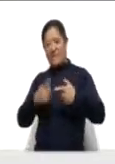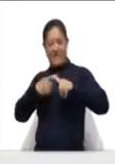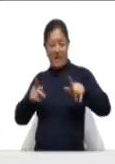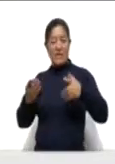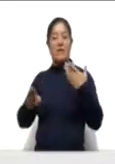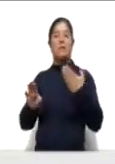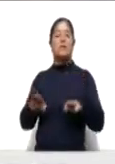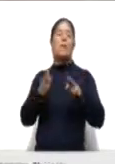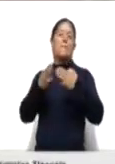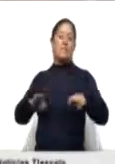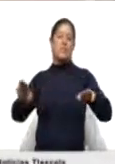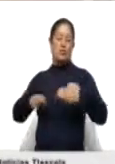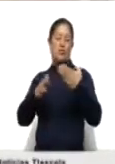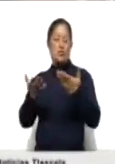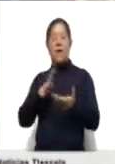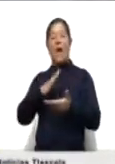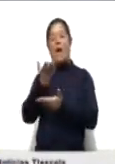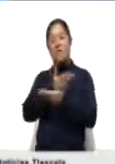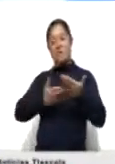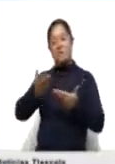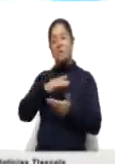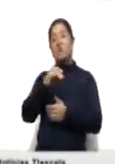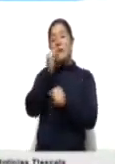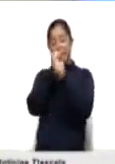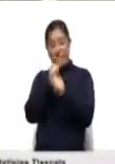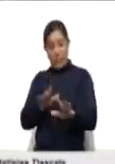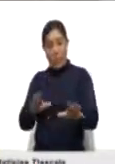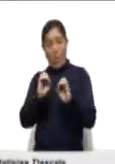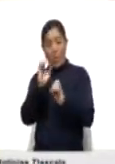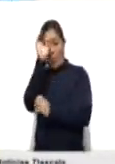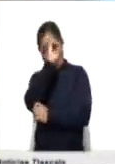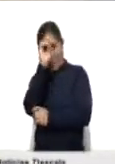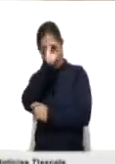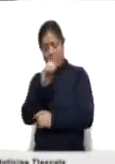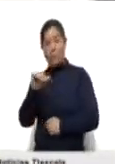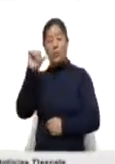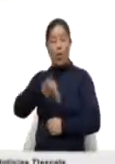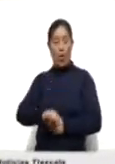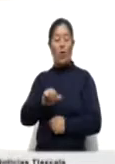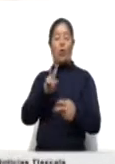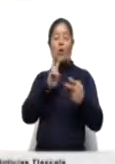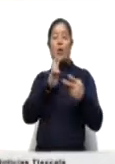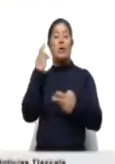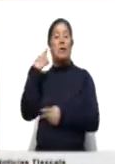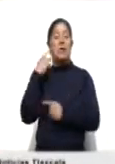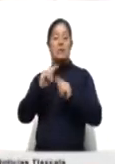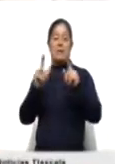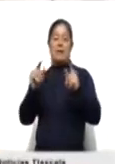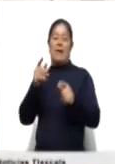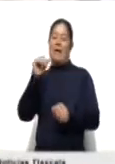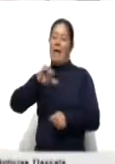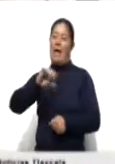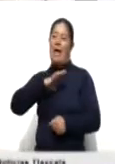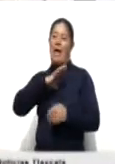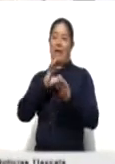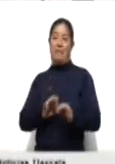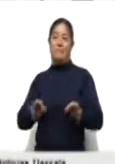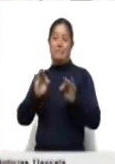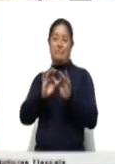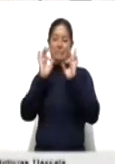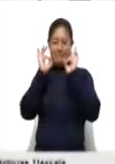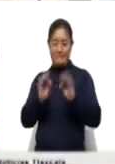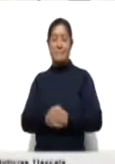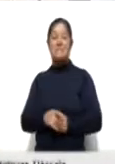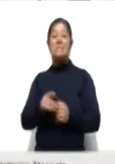variada, servicios informativos y de opinión, Radio Tlaxcala es hoy por hoy la estación de los tlaxcaltecas. Gracias por el favor